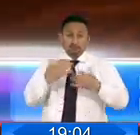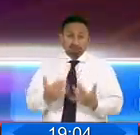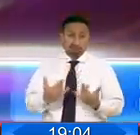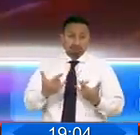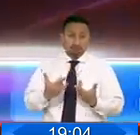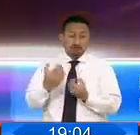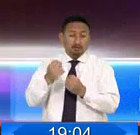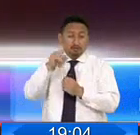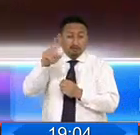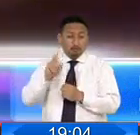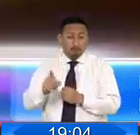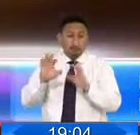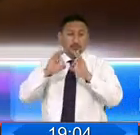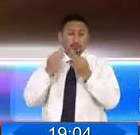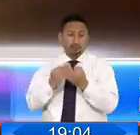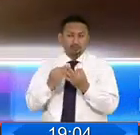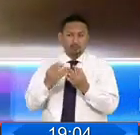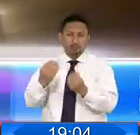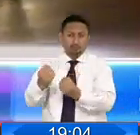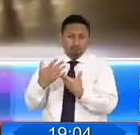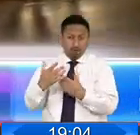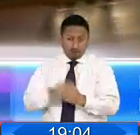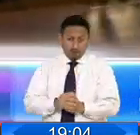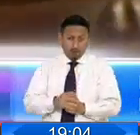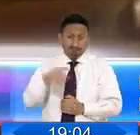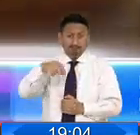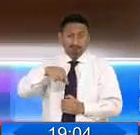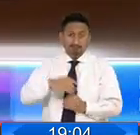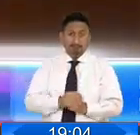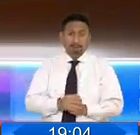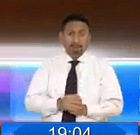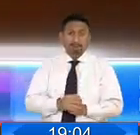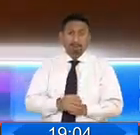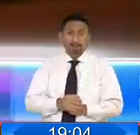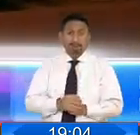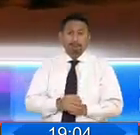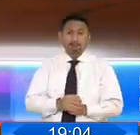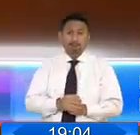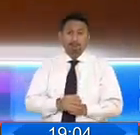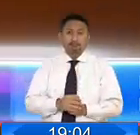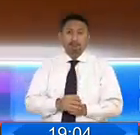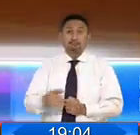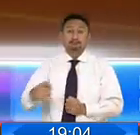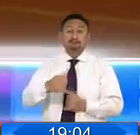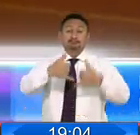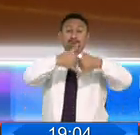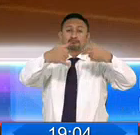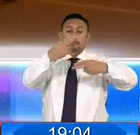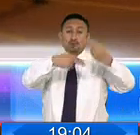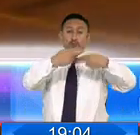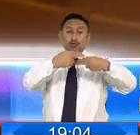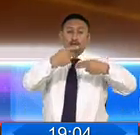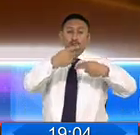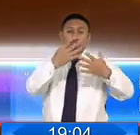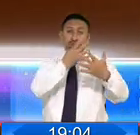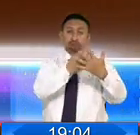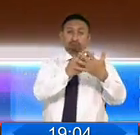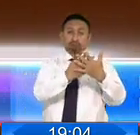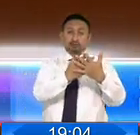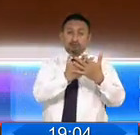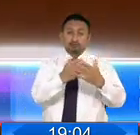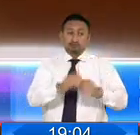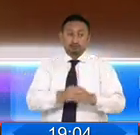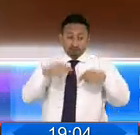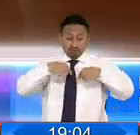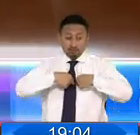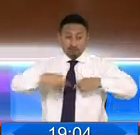buscar información de sus familiares. Aquí frente a los locales comerciales que están aquí en la cárcel, nos encontramos en la mitad de la